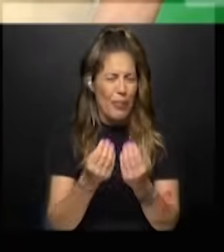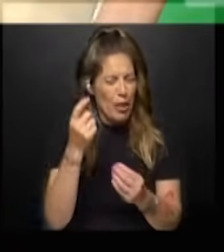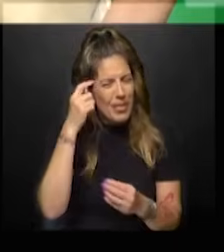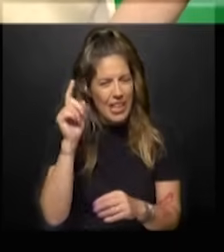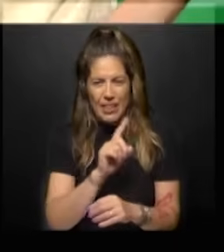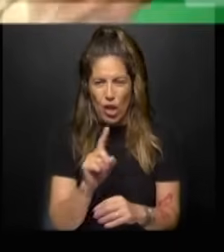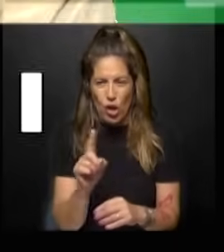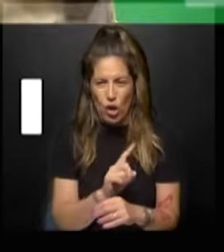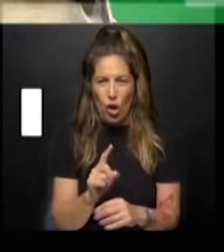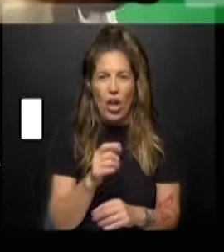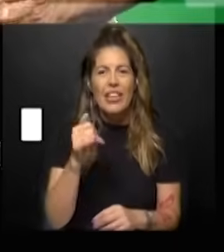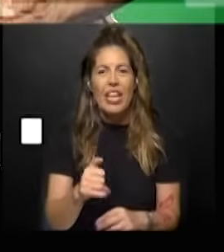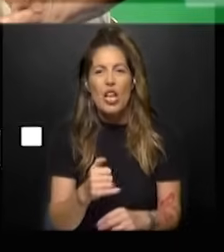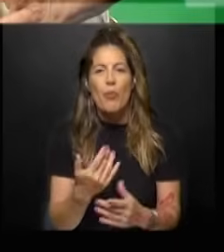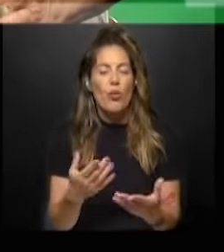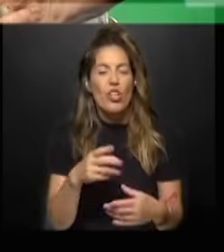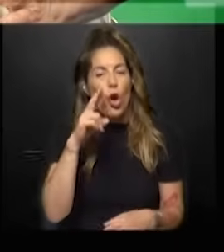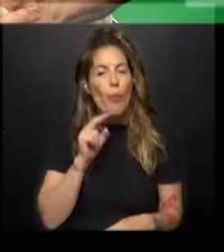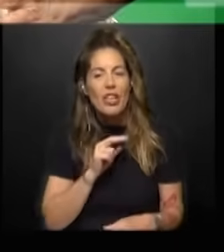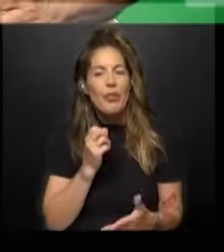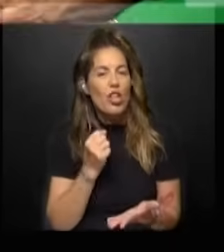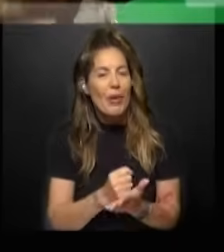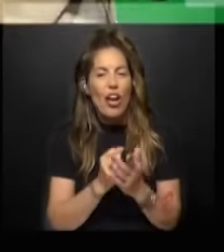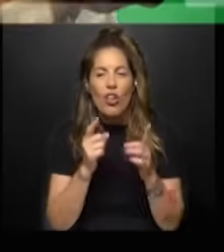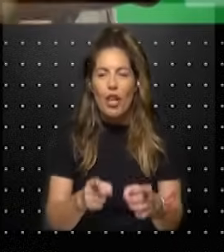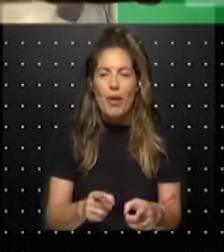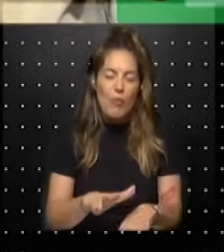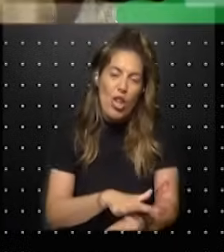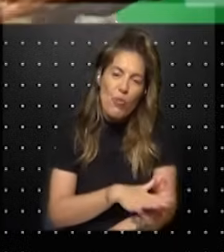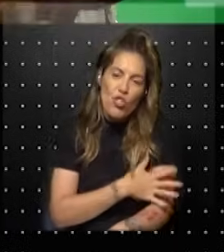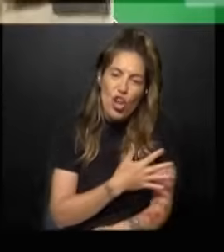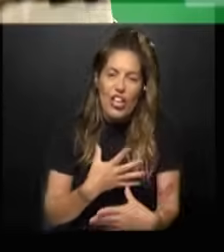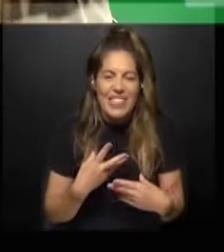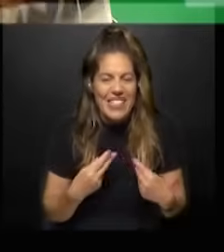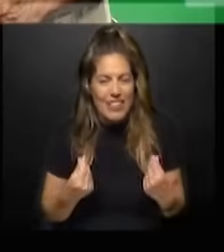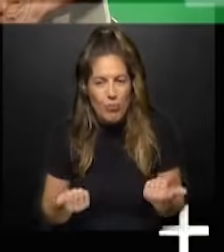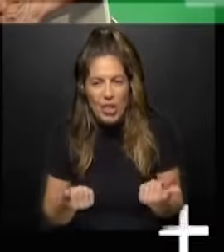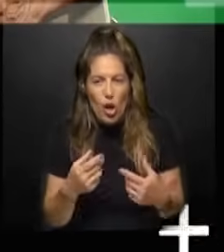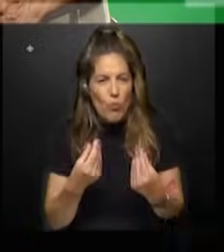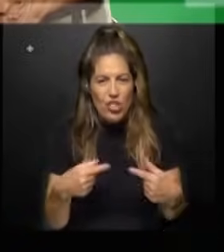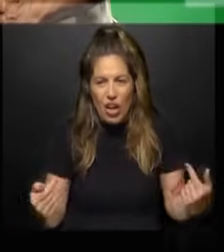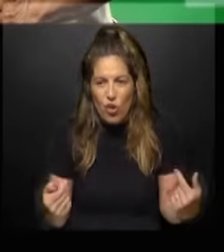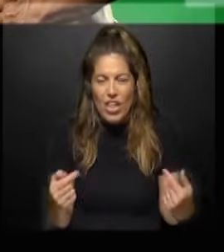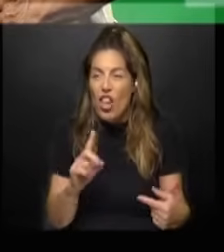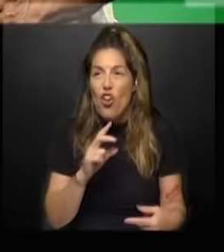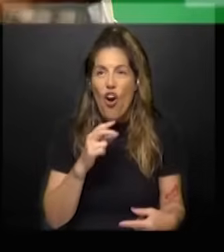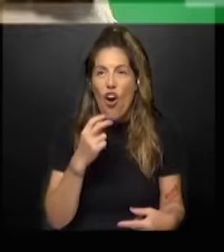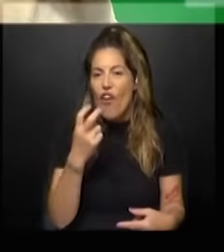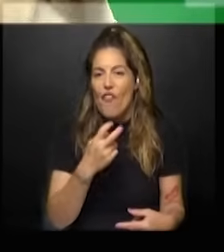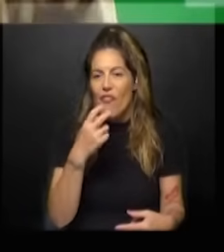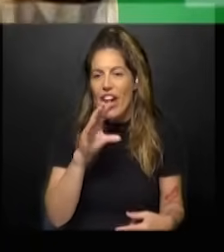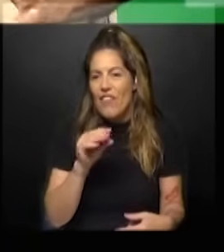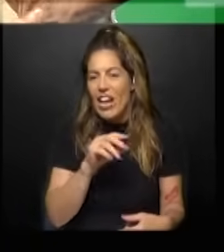racionales. Nuestro comportamiento está marcado por emociones, por sentimientos y por muchas cosas no verbales. No alcanza